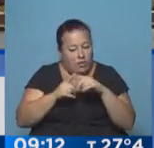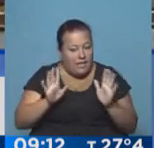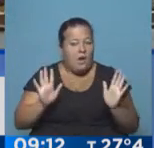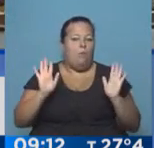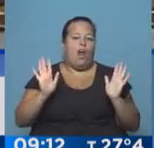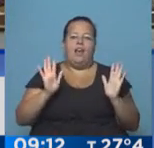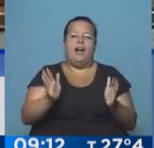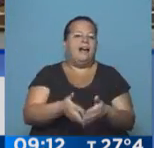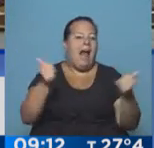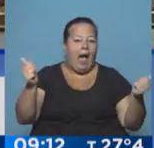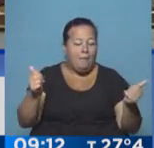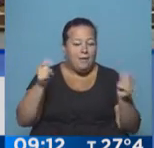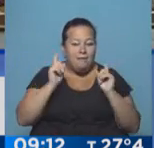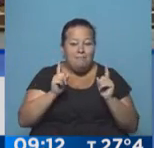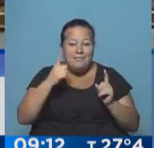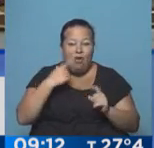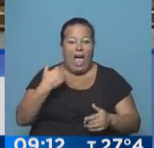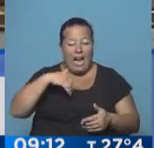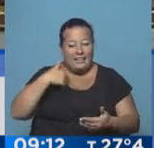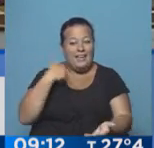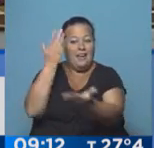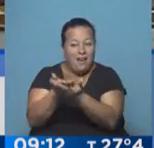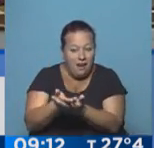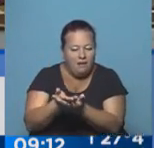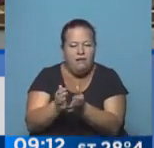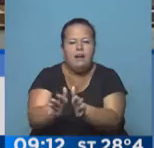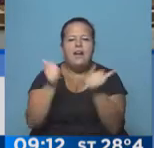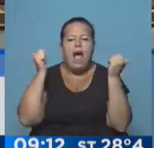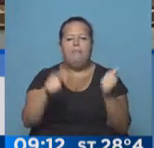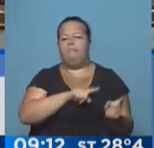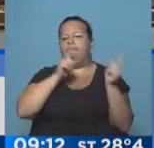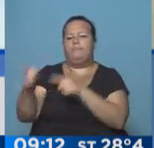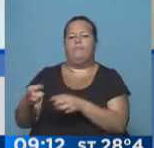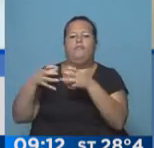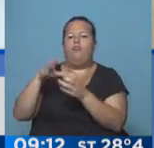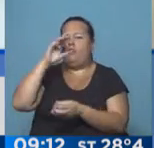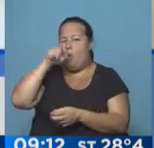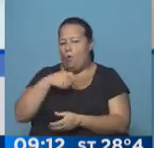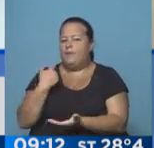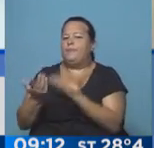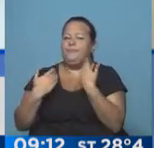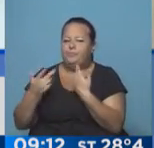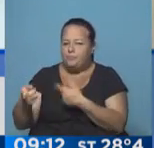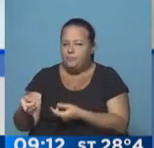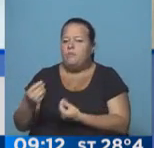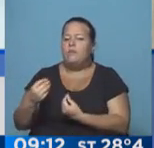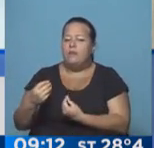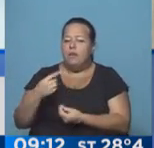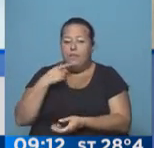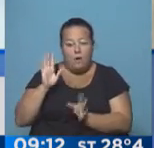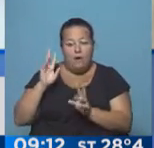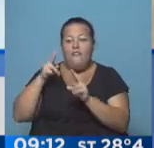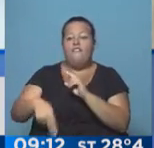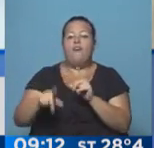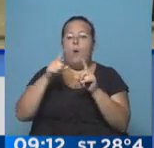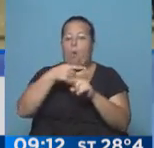decir rápidamente en el mismo día que argentina hizo la presentación traslado la procu la la pregunta y le puso un